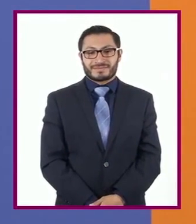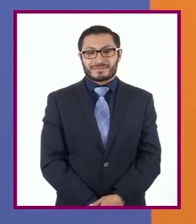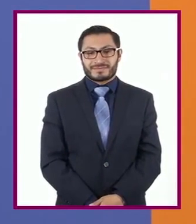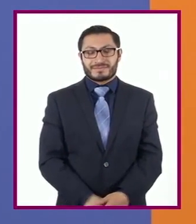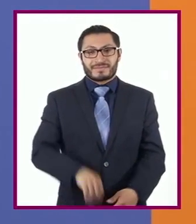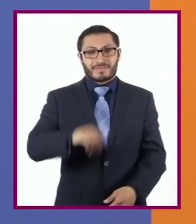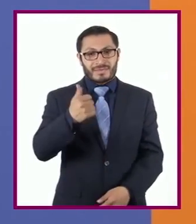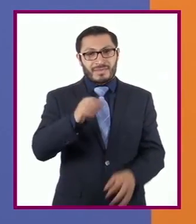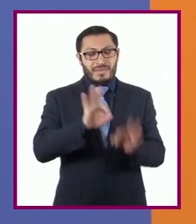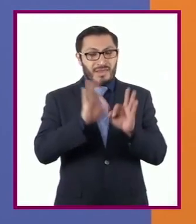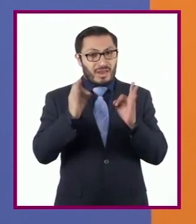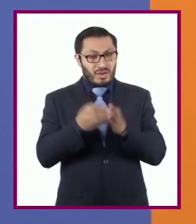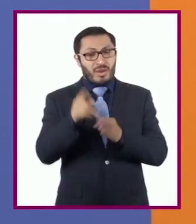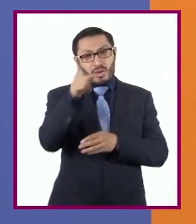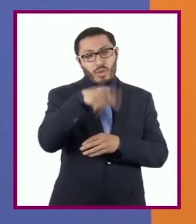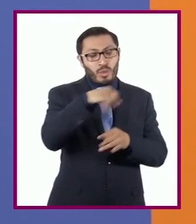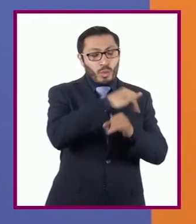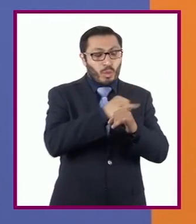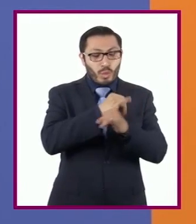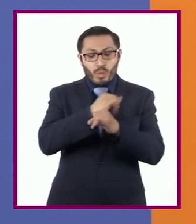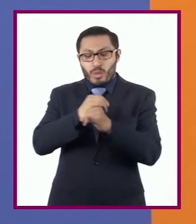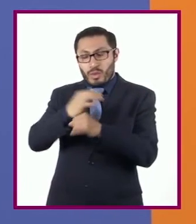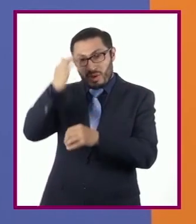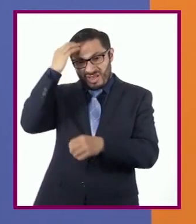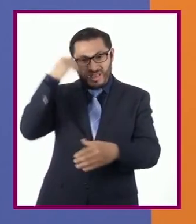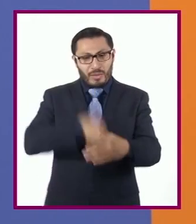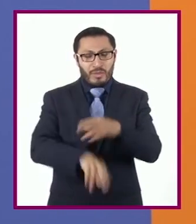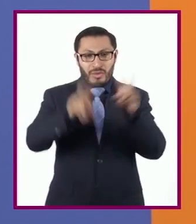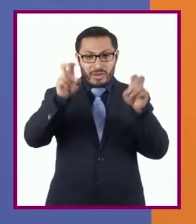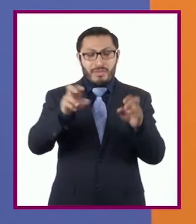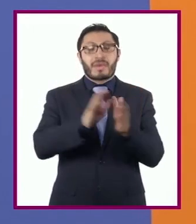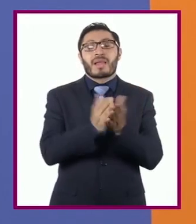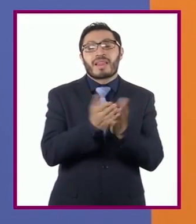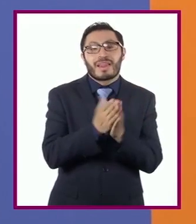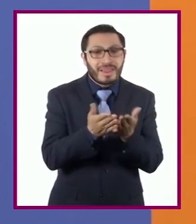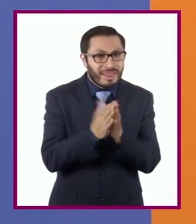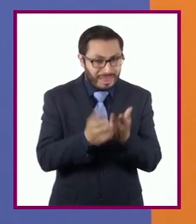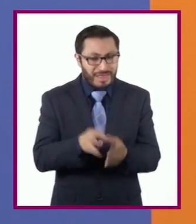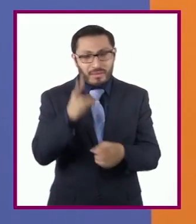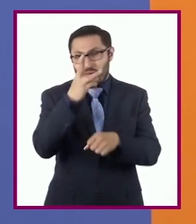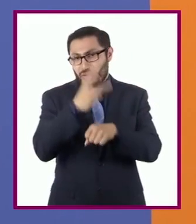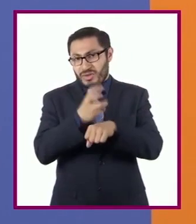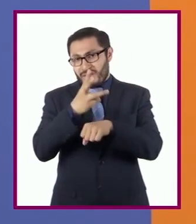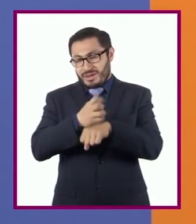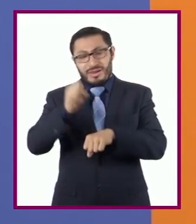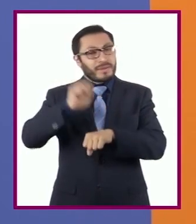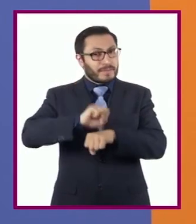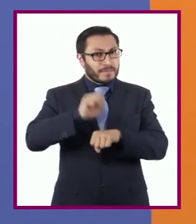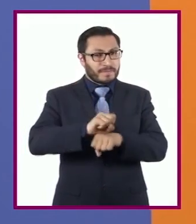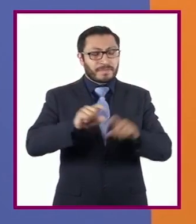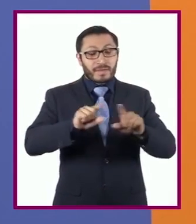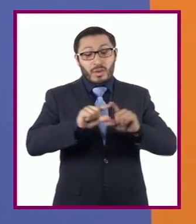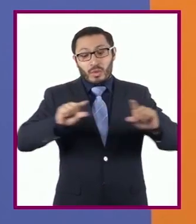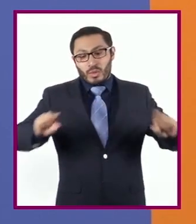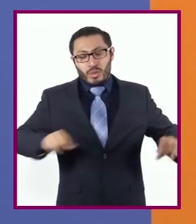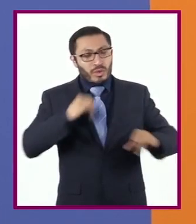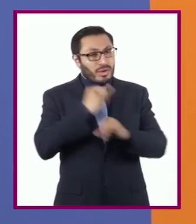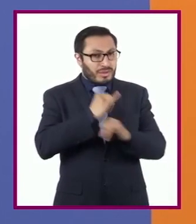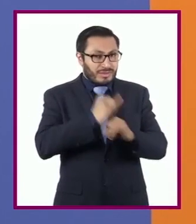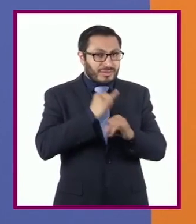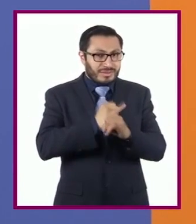Otras fuentes que pueden consultar para profundizar son libro de texto de tercer grado, la página de internet del